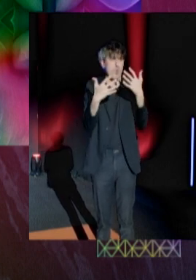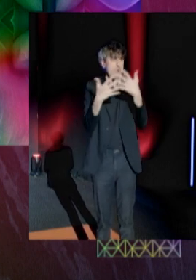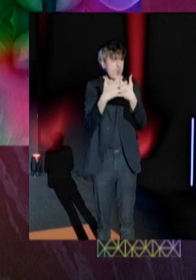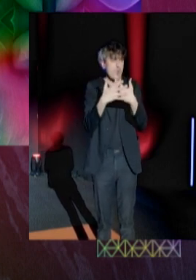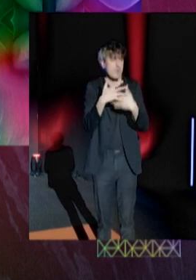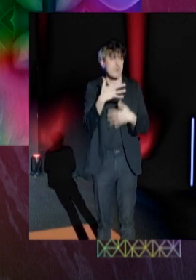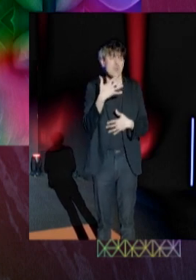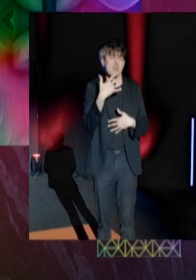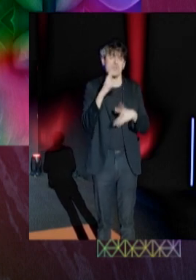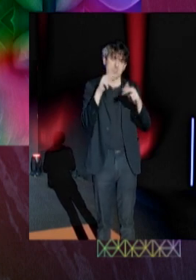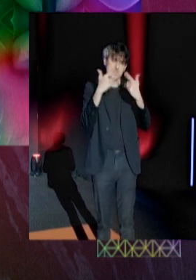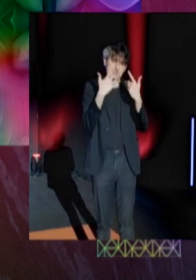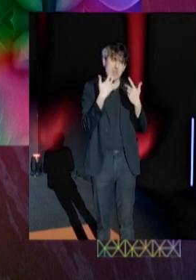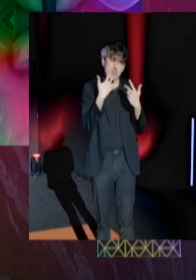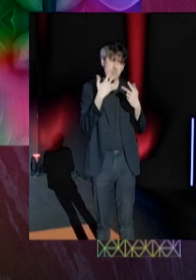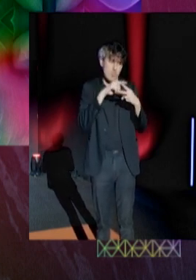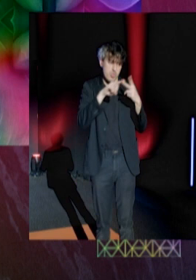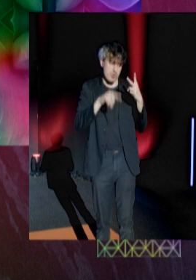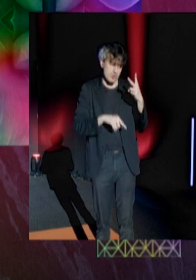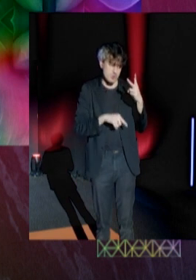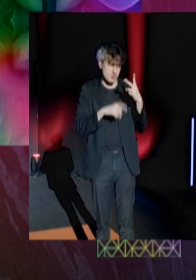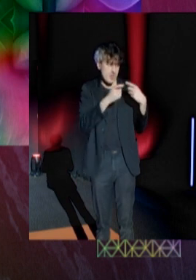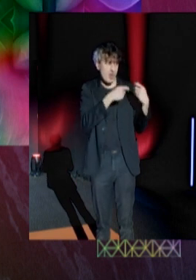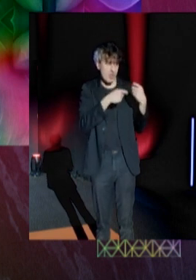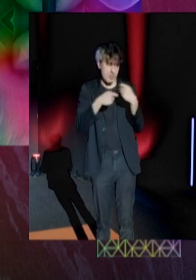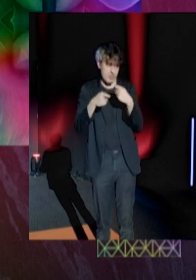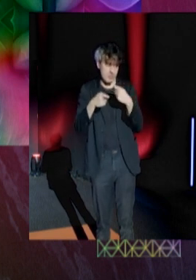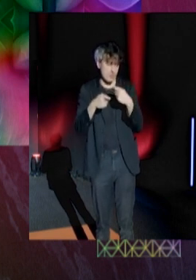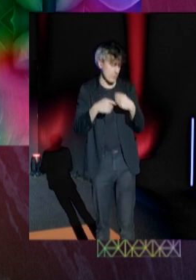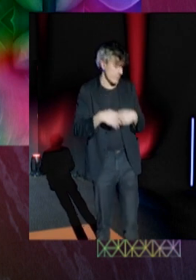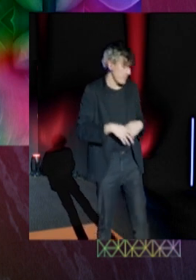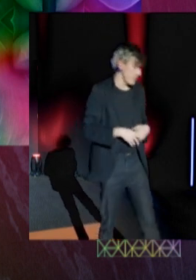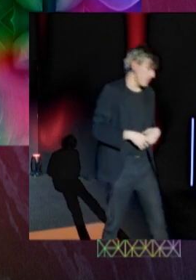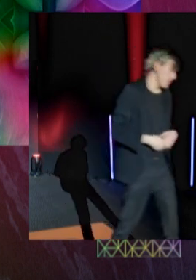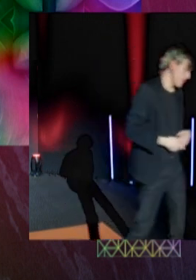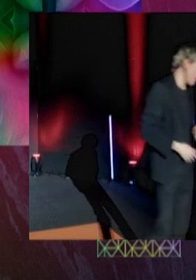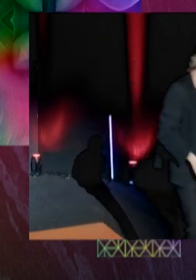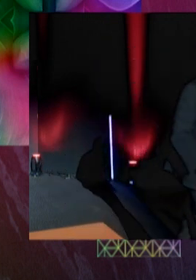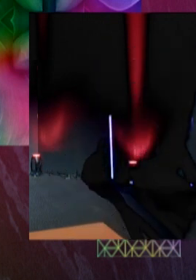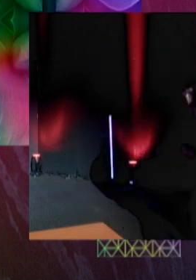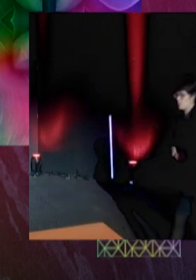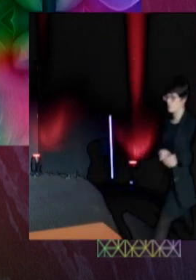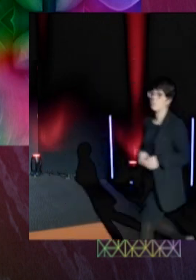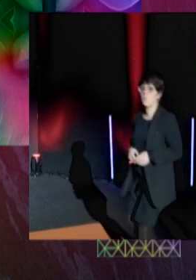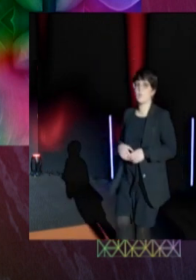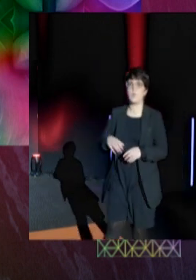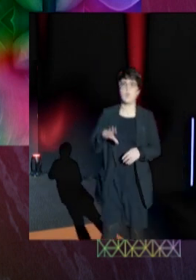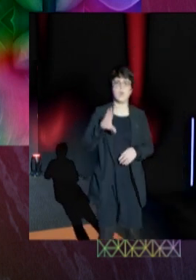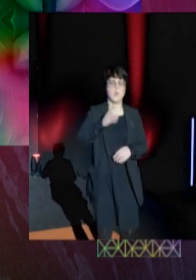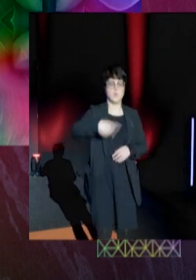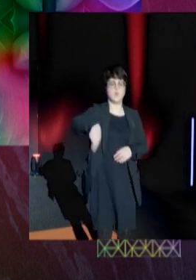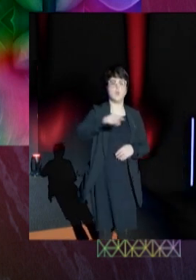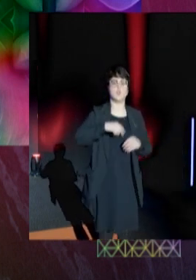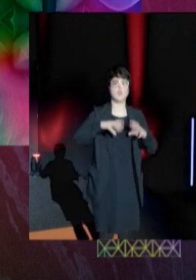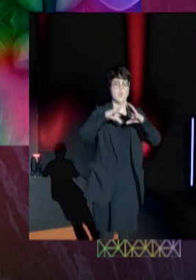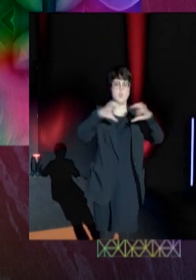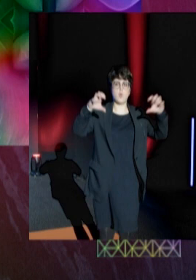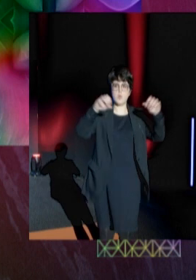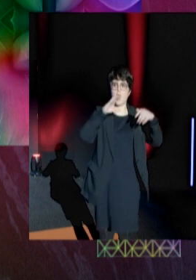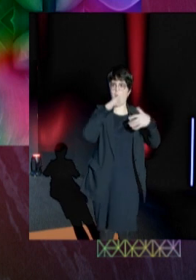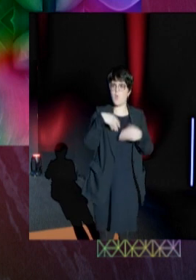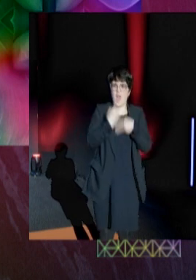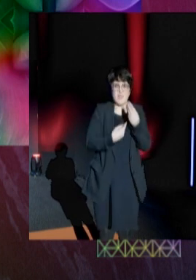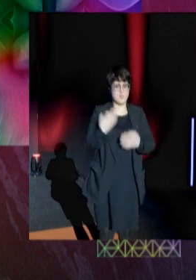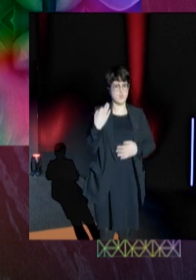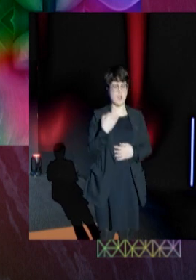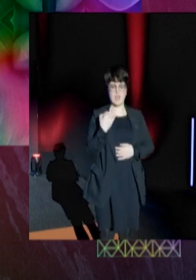poneros dos ejemplos muy de negocio para aterrizar muchos de vosotros estáis moviendo SAP para la nube la pregunta y ahora que hacemos con ello